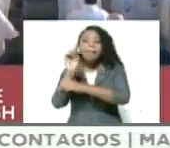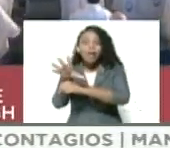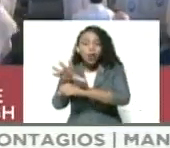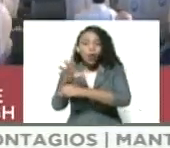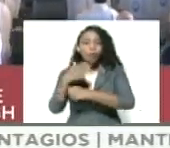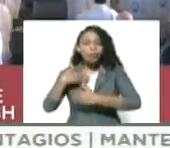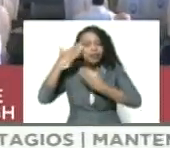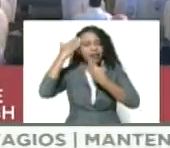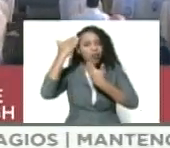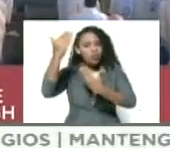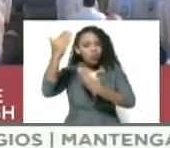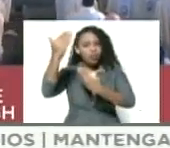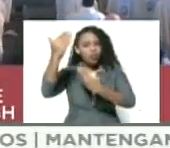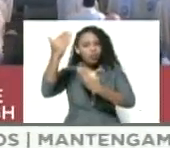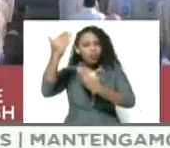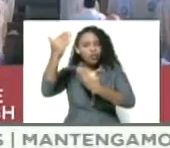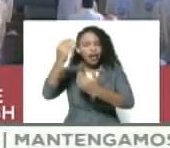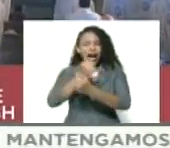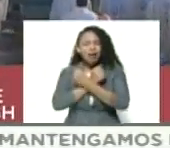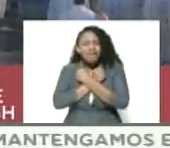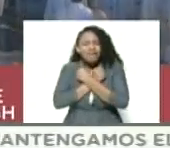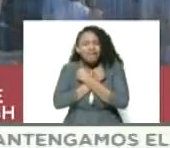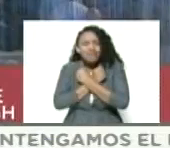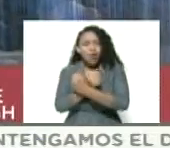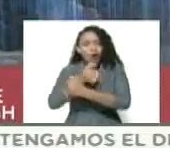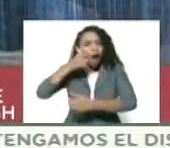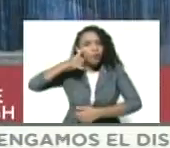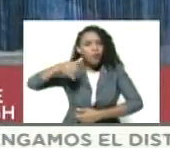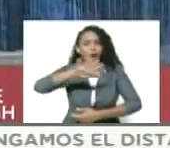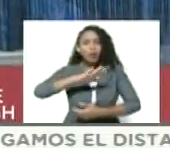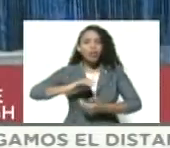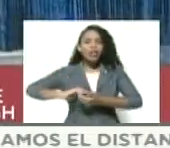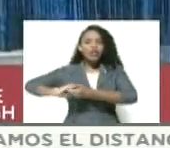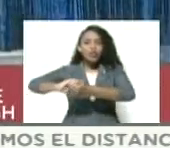mi saludo amoroso al pueblo de Isnotú,